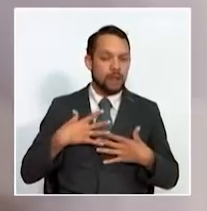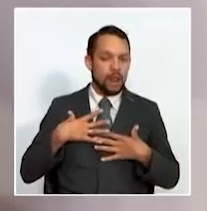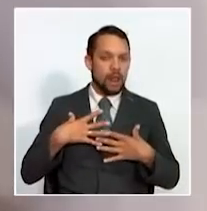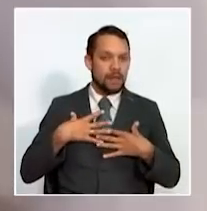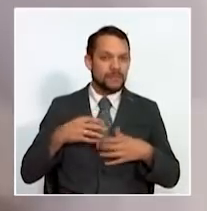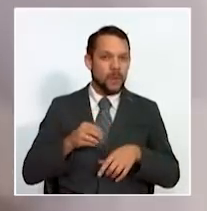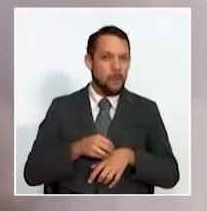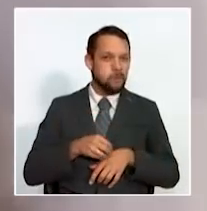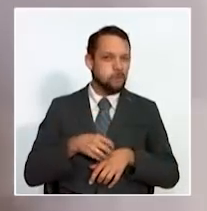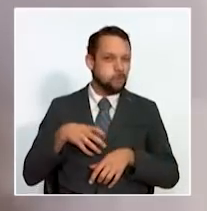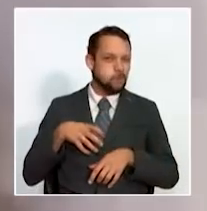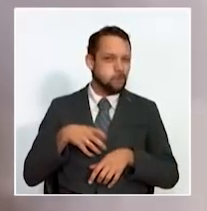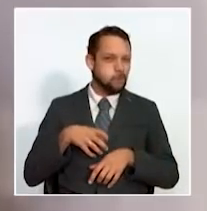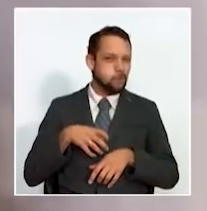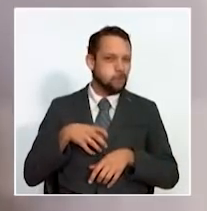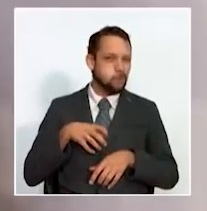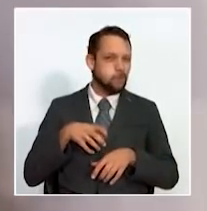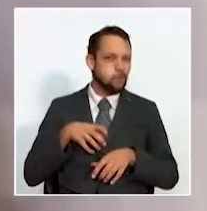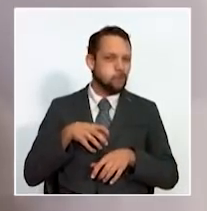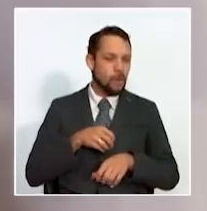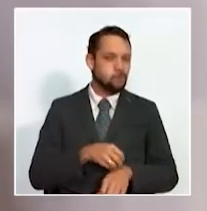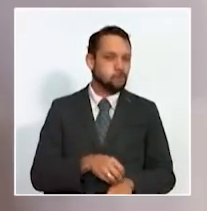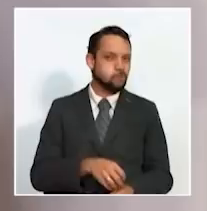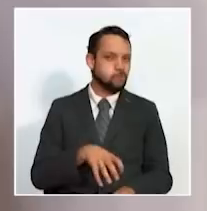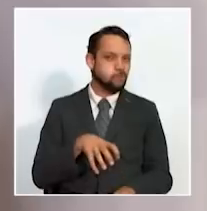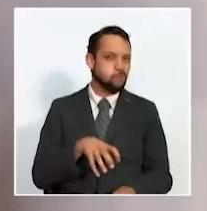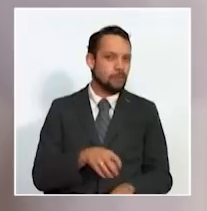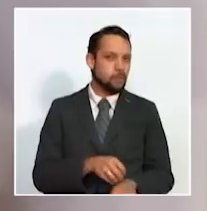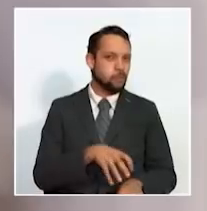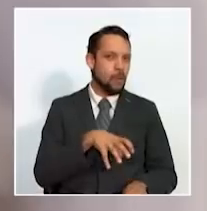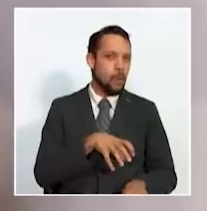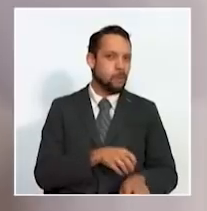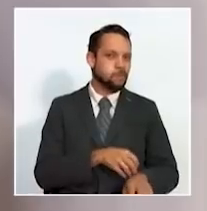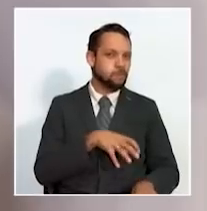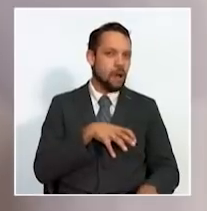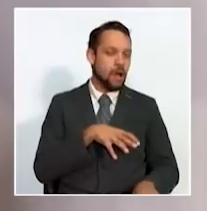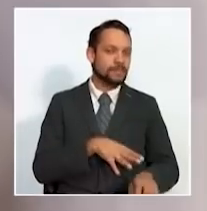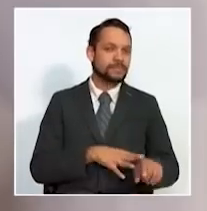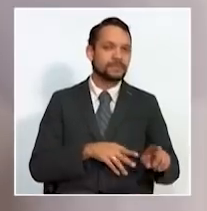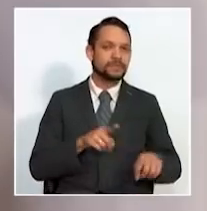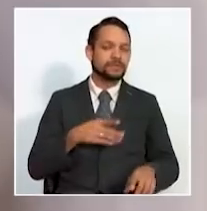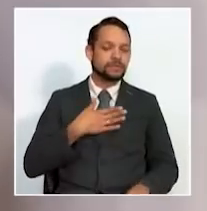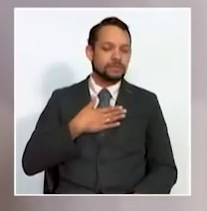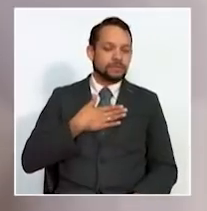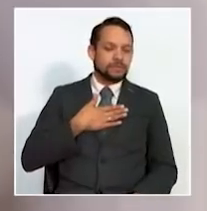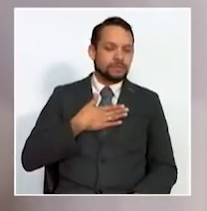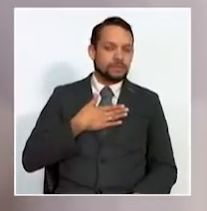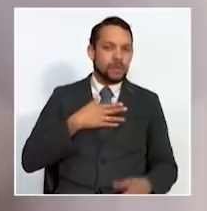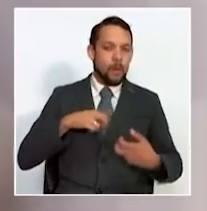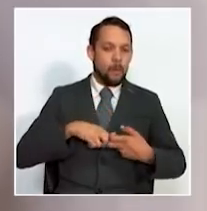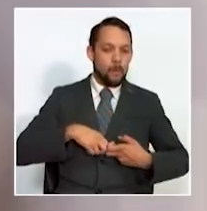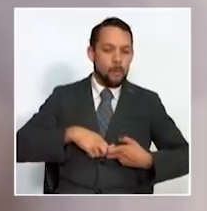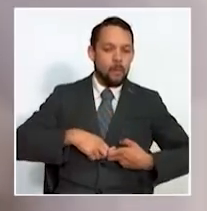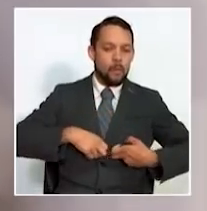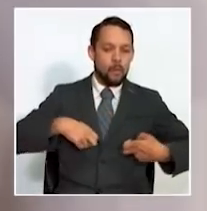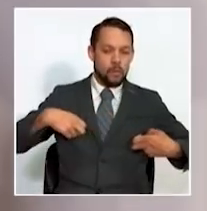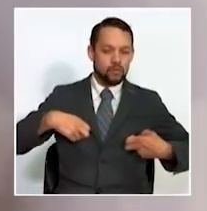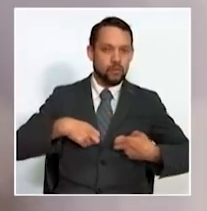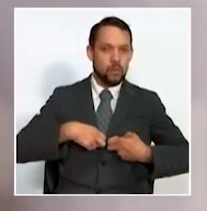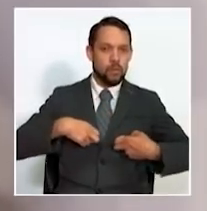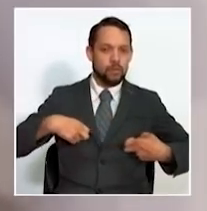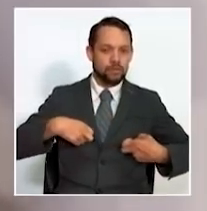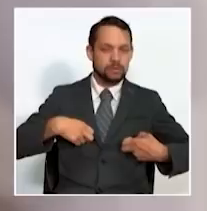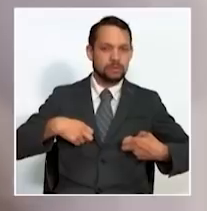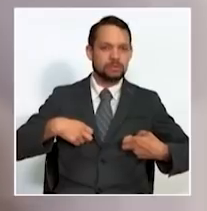con un asma también. El asma se caracteriza por el espasmo del músculo liso del bronquio, produciendo